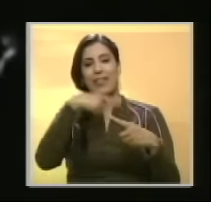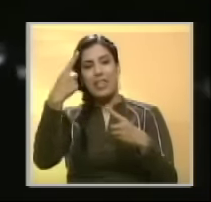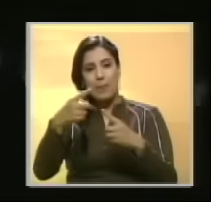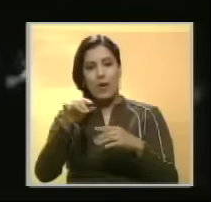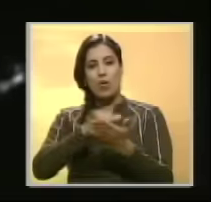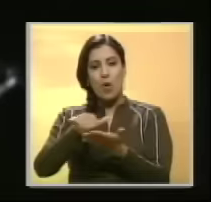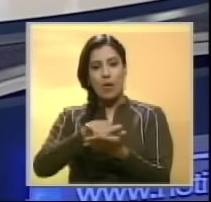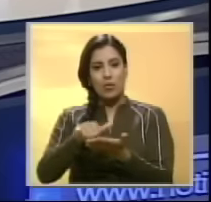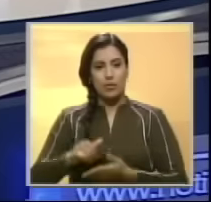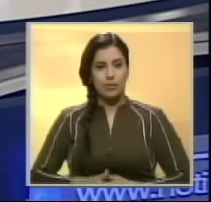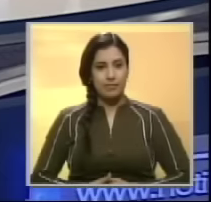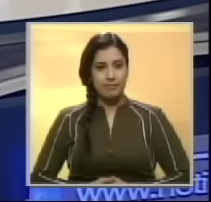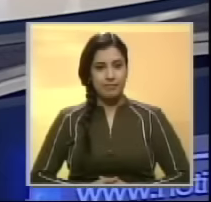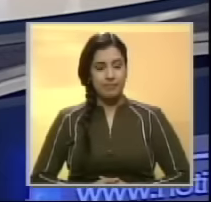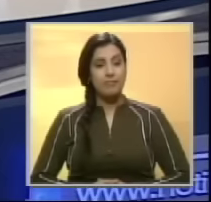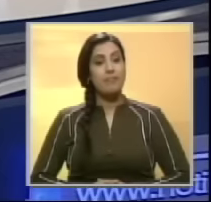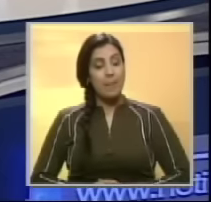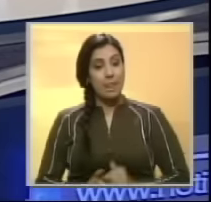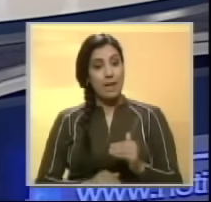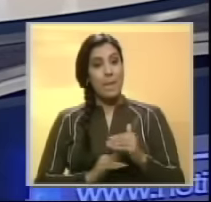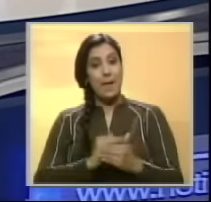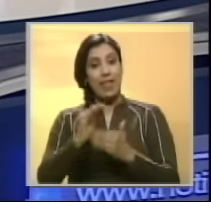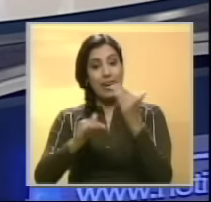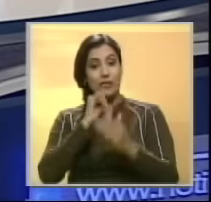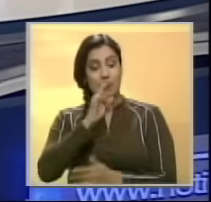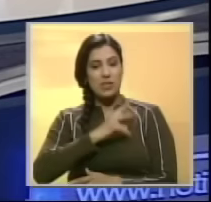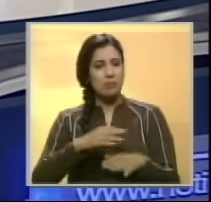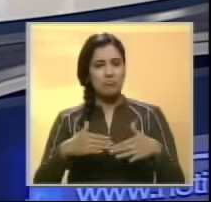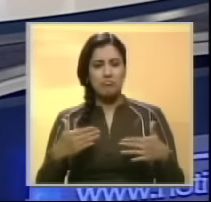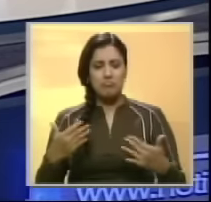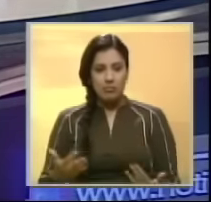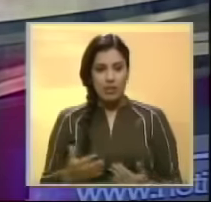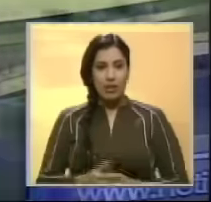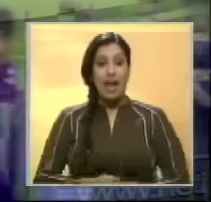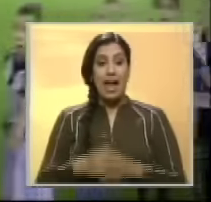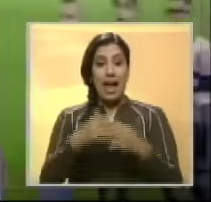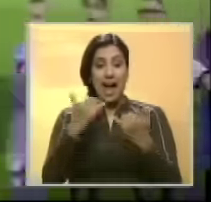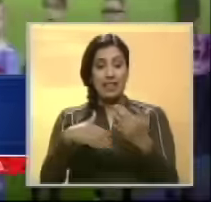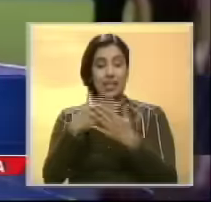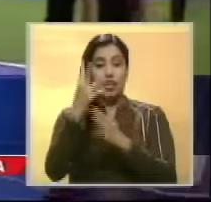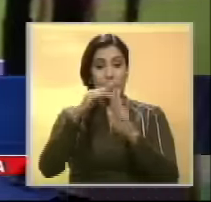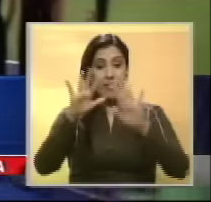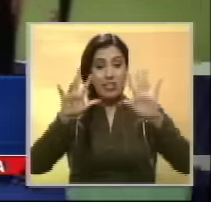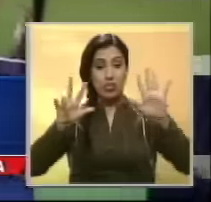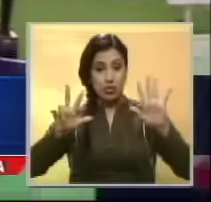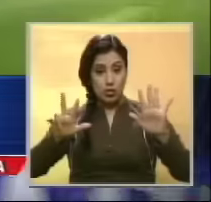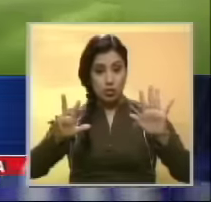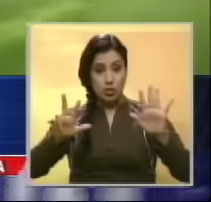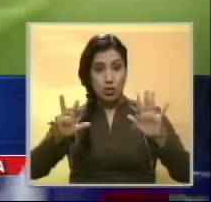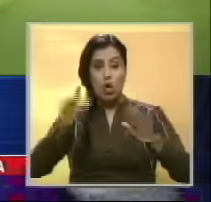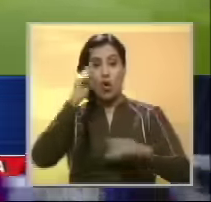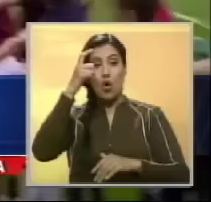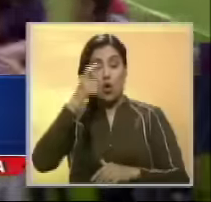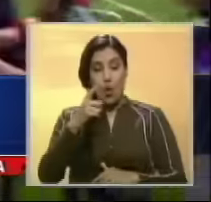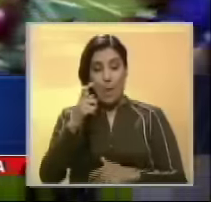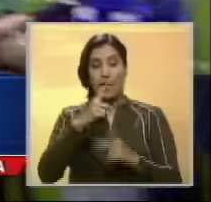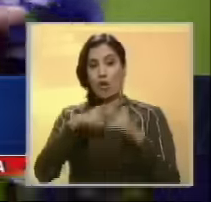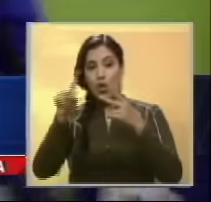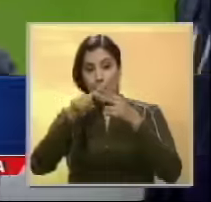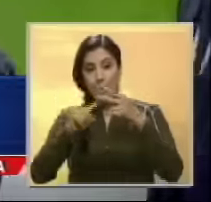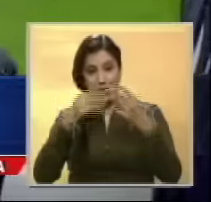Nueva York y más adelante el noticiero venevisión Bueno hasta el 2018 buffon y